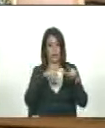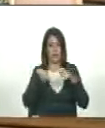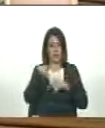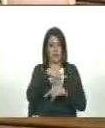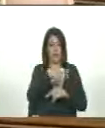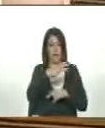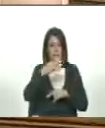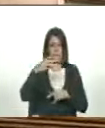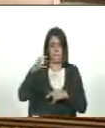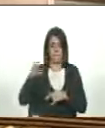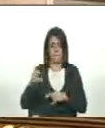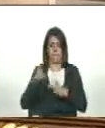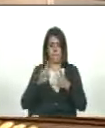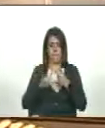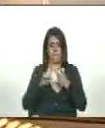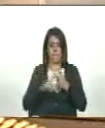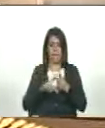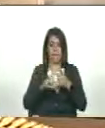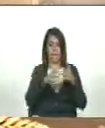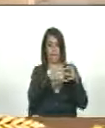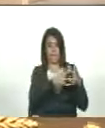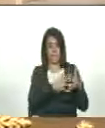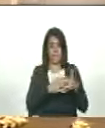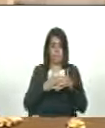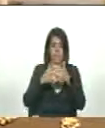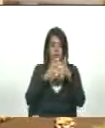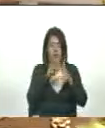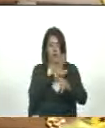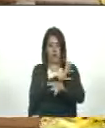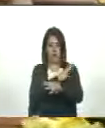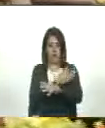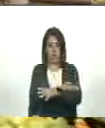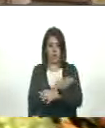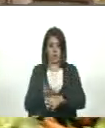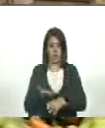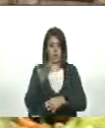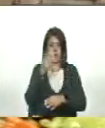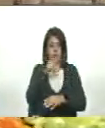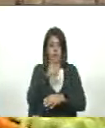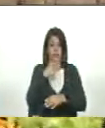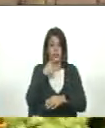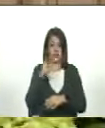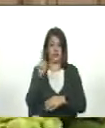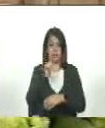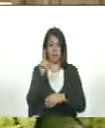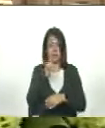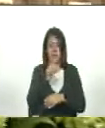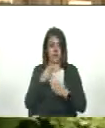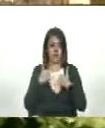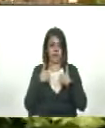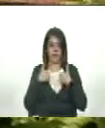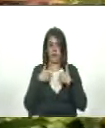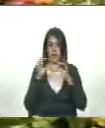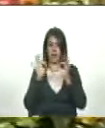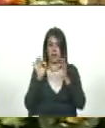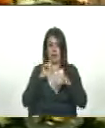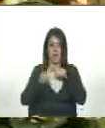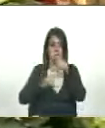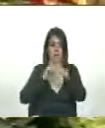euro y comparando con los Estados Unidos, potencias hegemónicas que no padecen ni